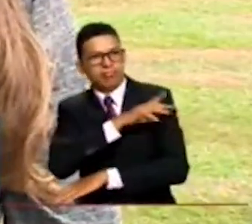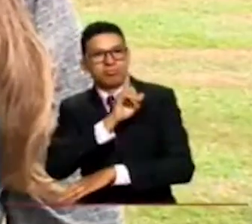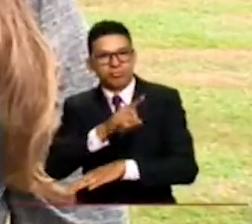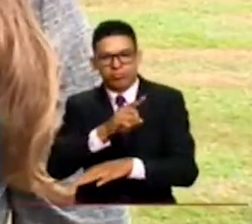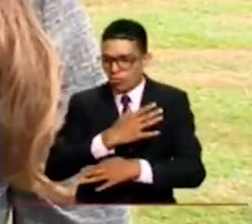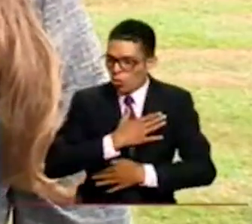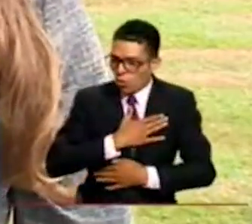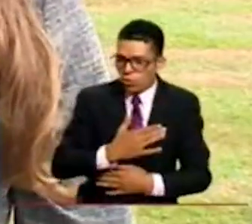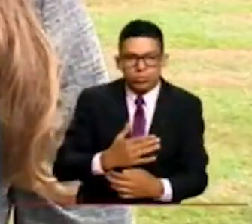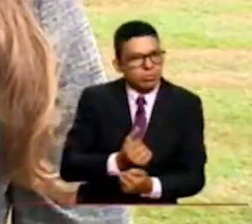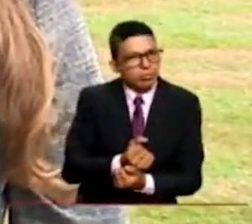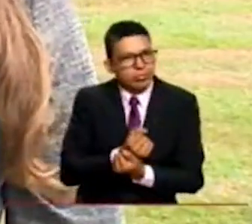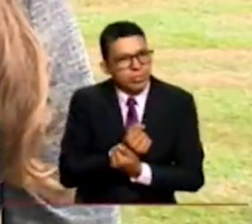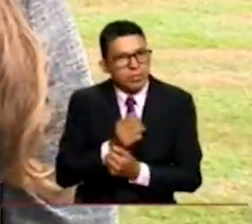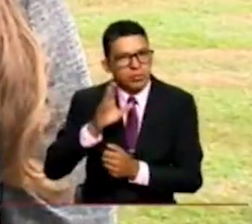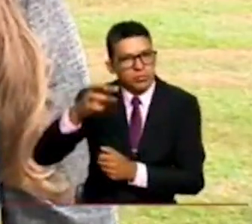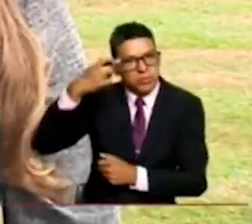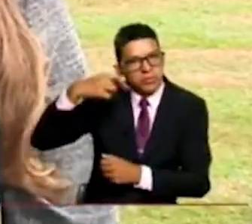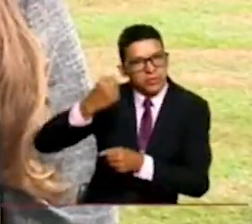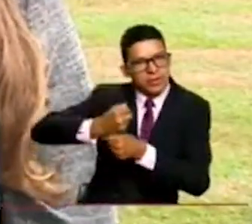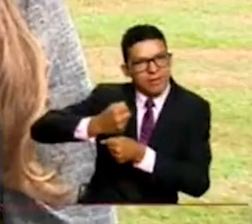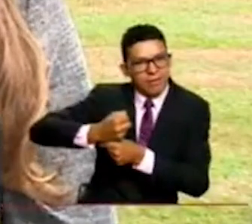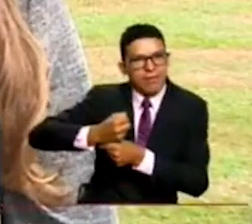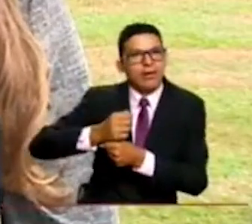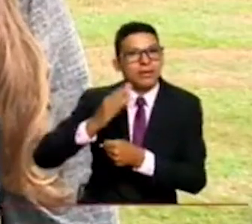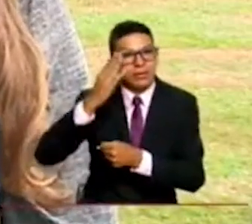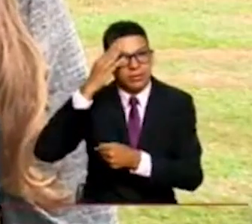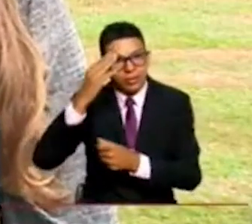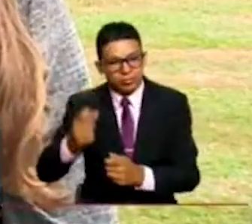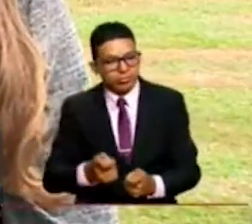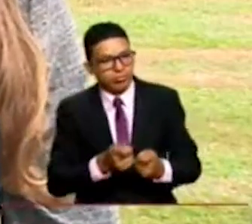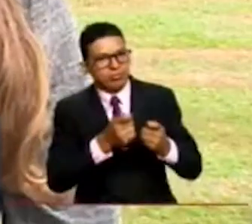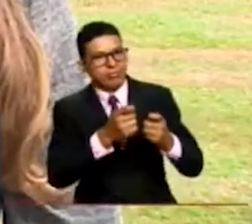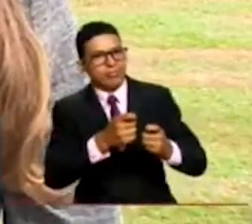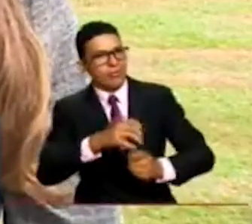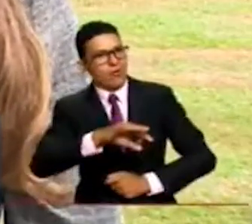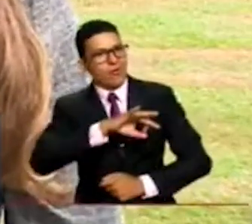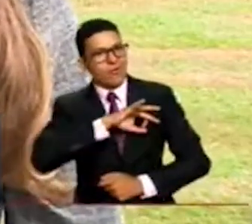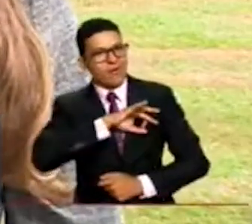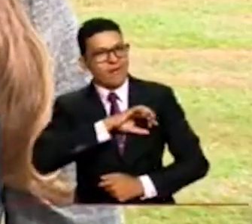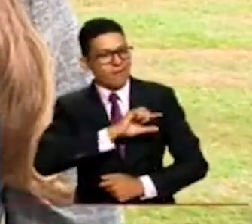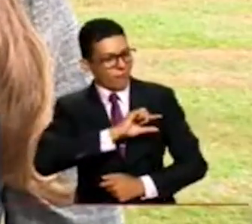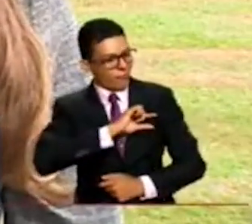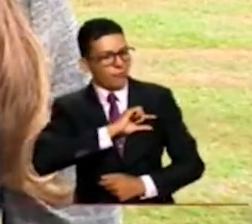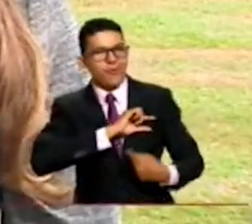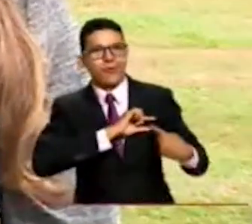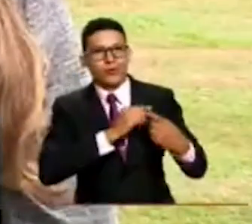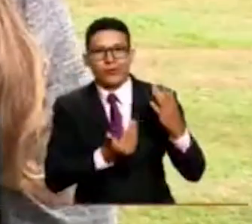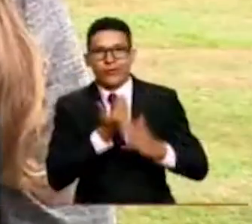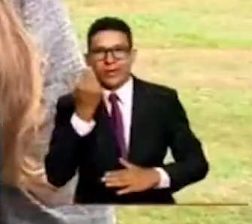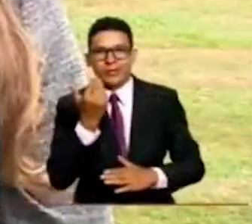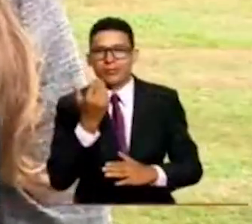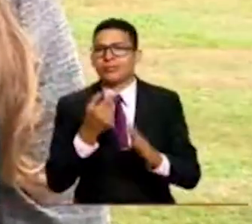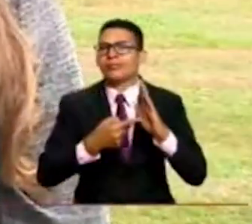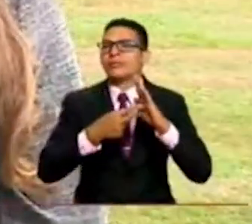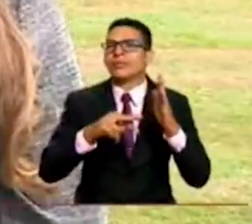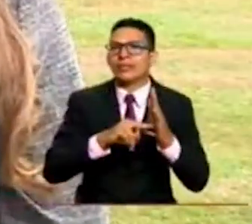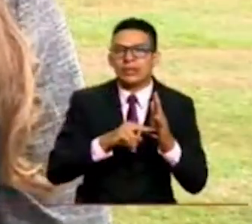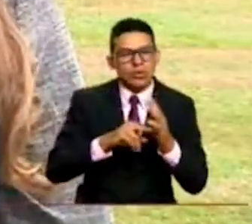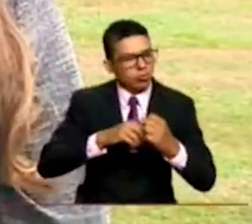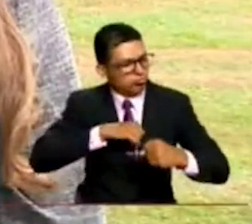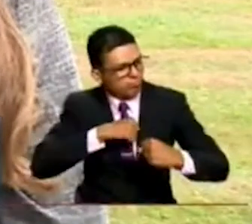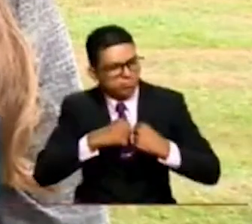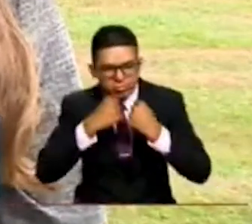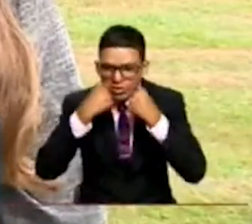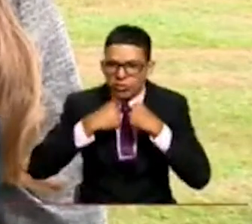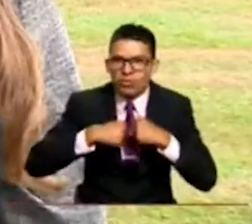su profesión y el hecho de recibir el día de hoy esta condecoración refleja un sinnúmero de sacrificios